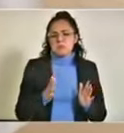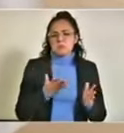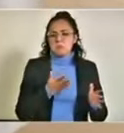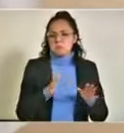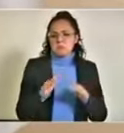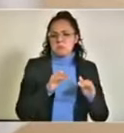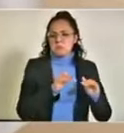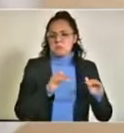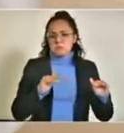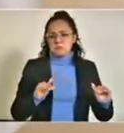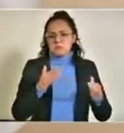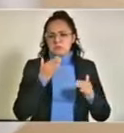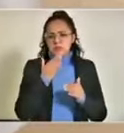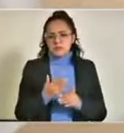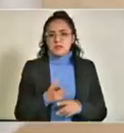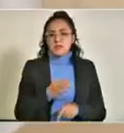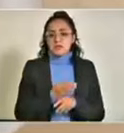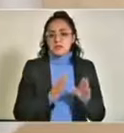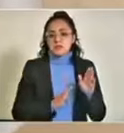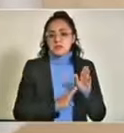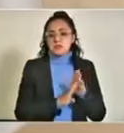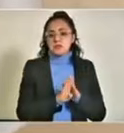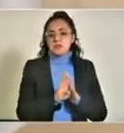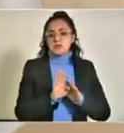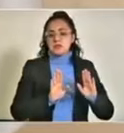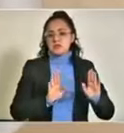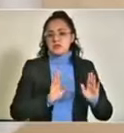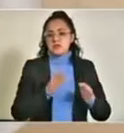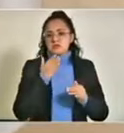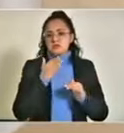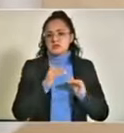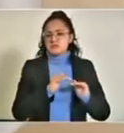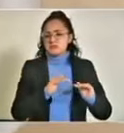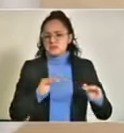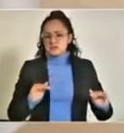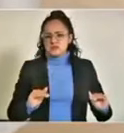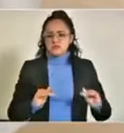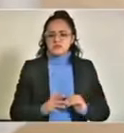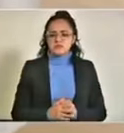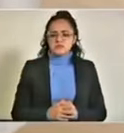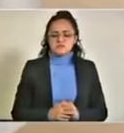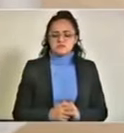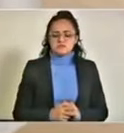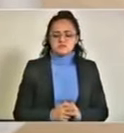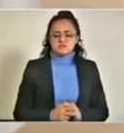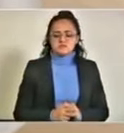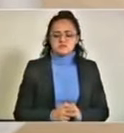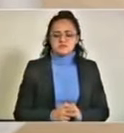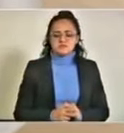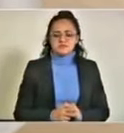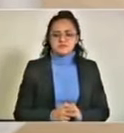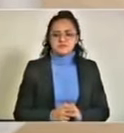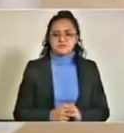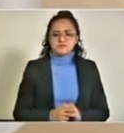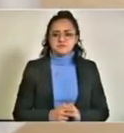en el ámbito de la curva de la este